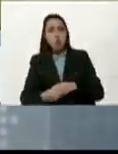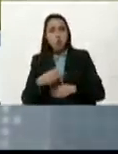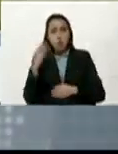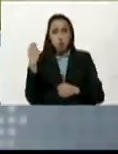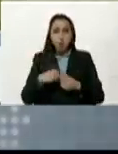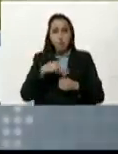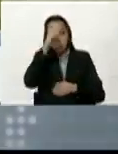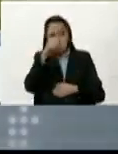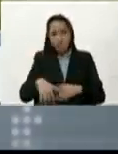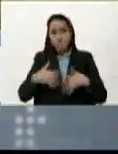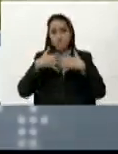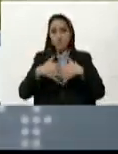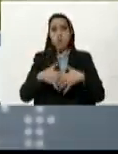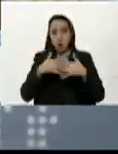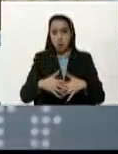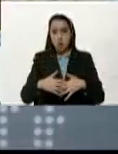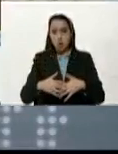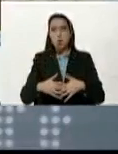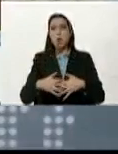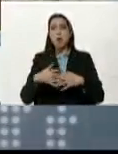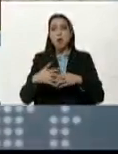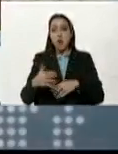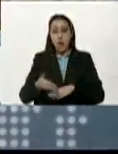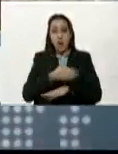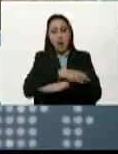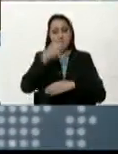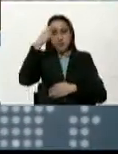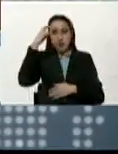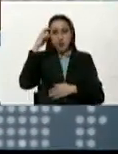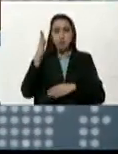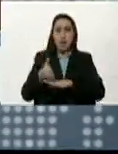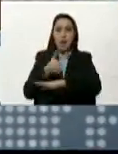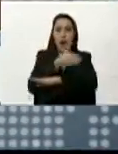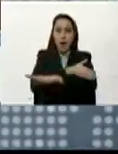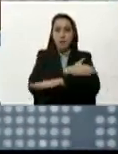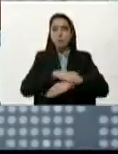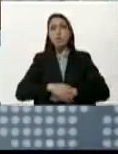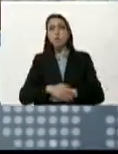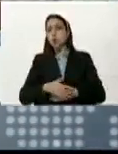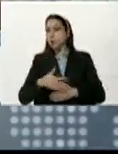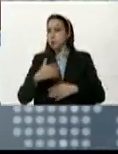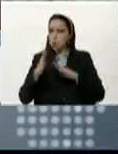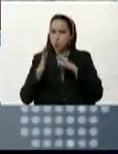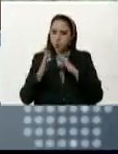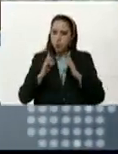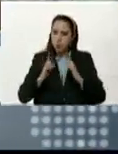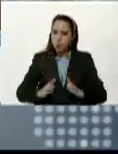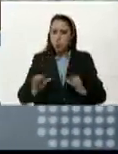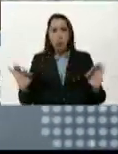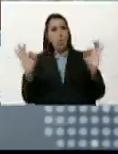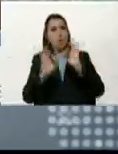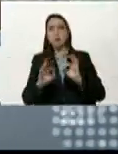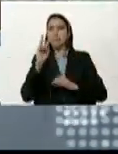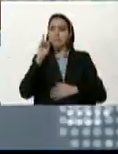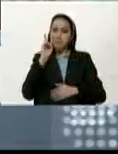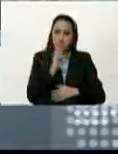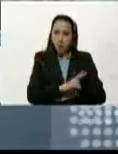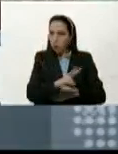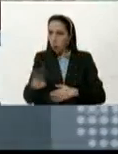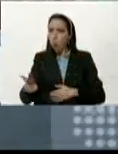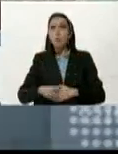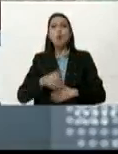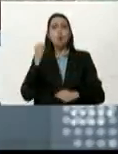industria jorge arriaza no duermen uno los ve dedicados a su trabajo a buscar